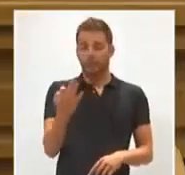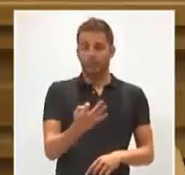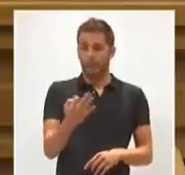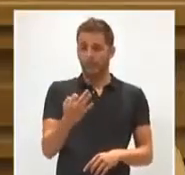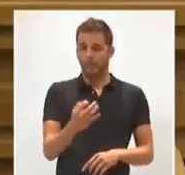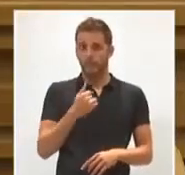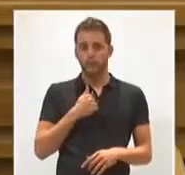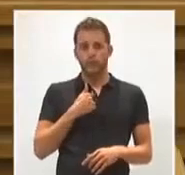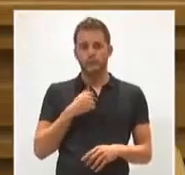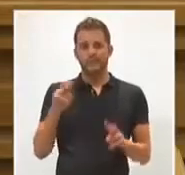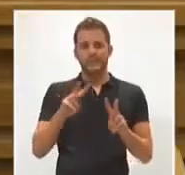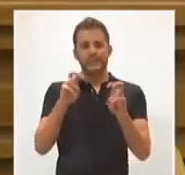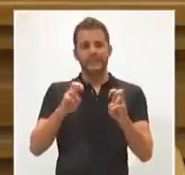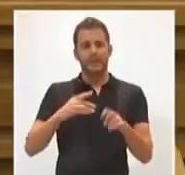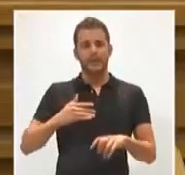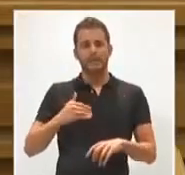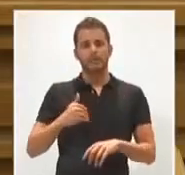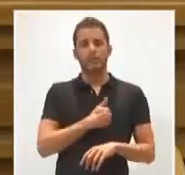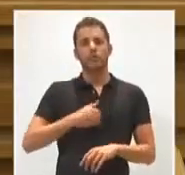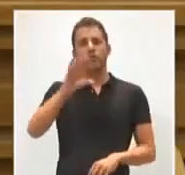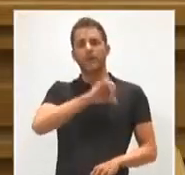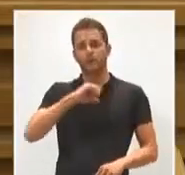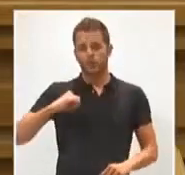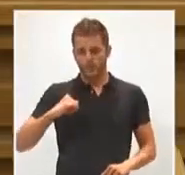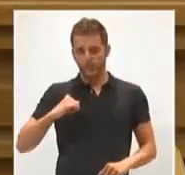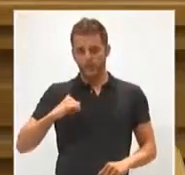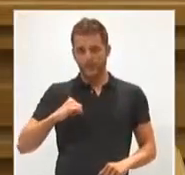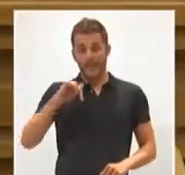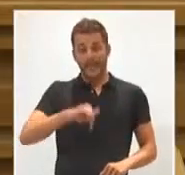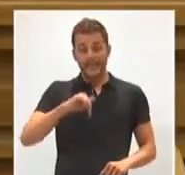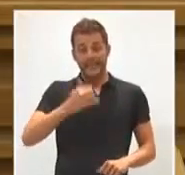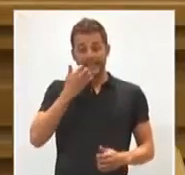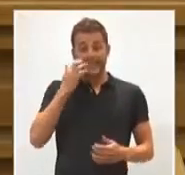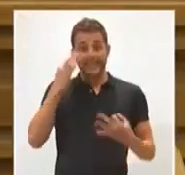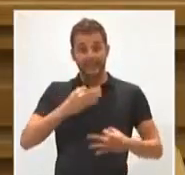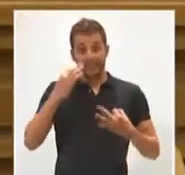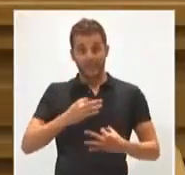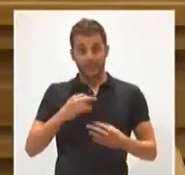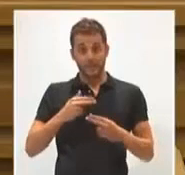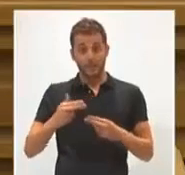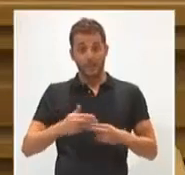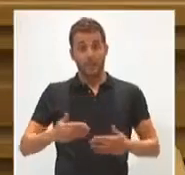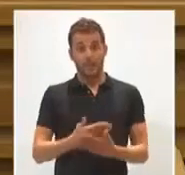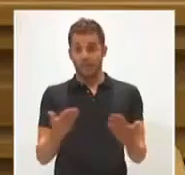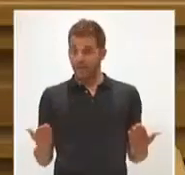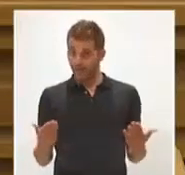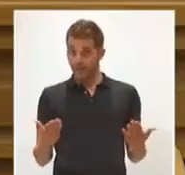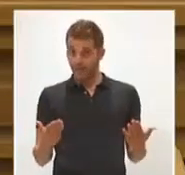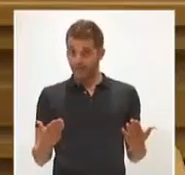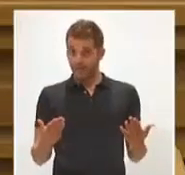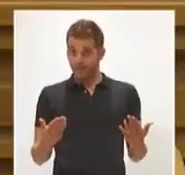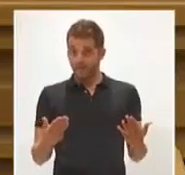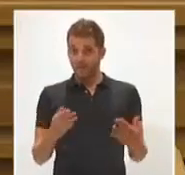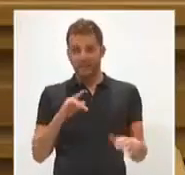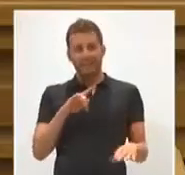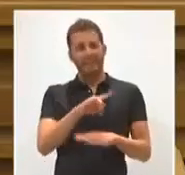de cara a las autonomías aquí se tiene que estar si se cree en esto el mayor fraude que se le puede dar